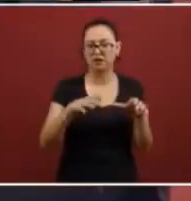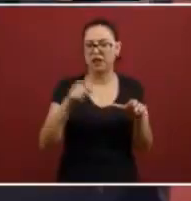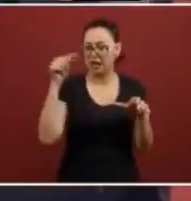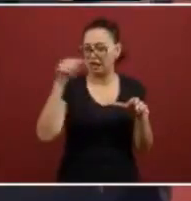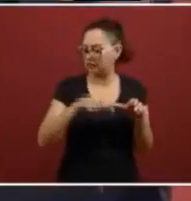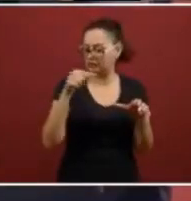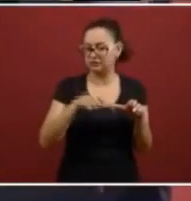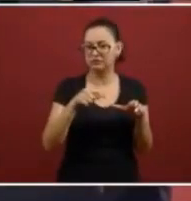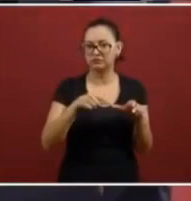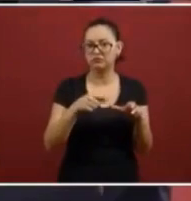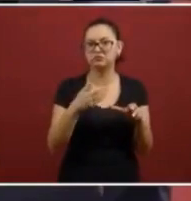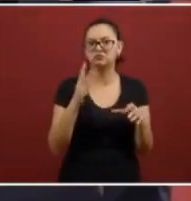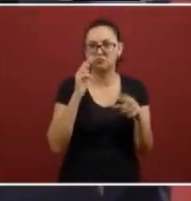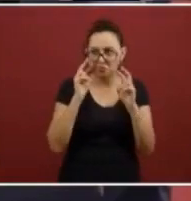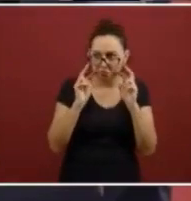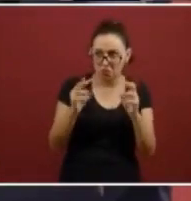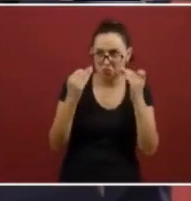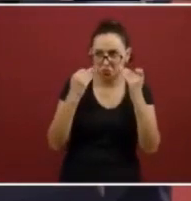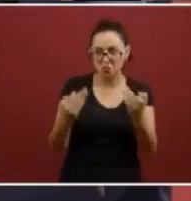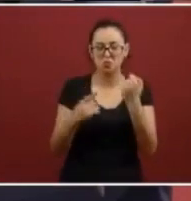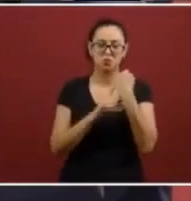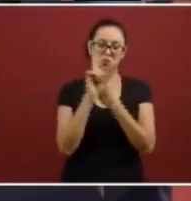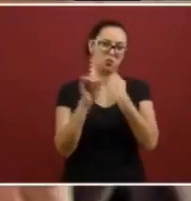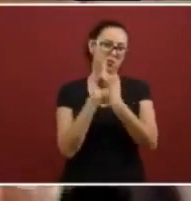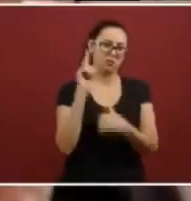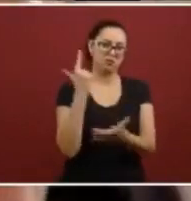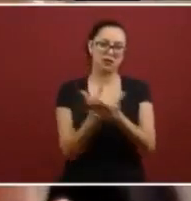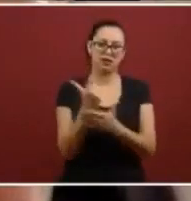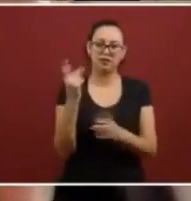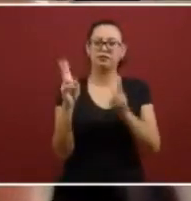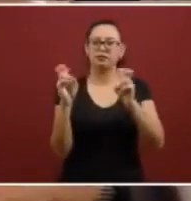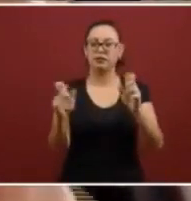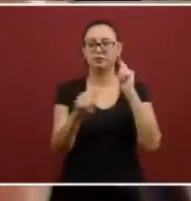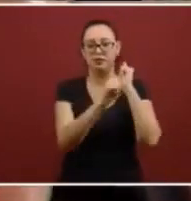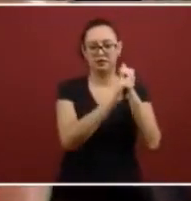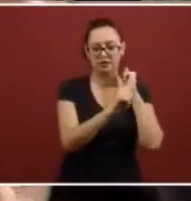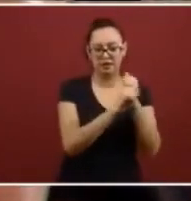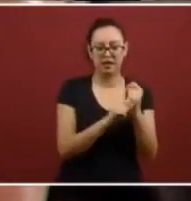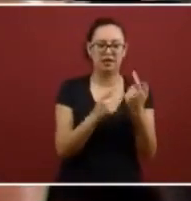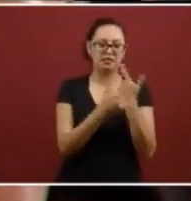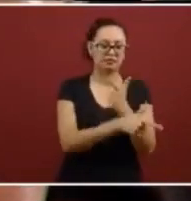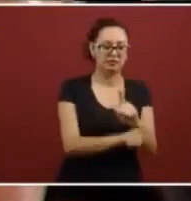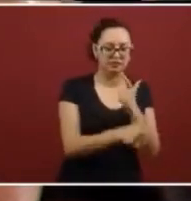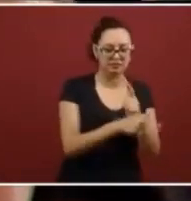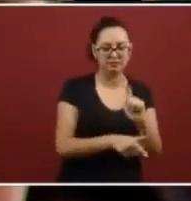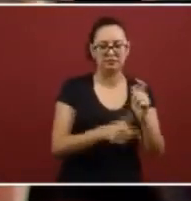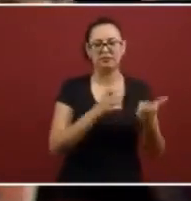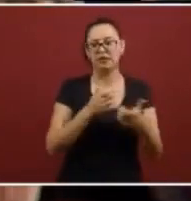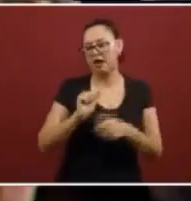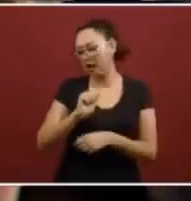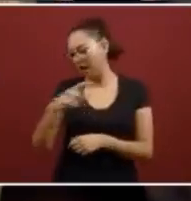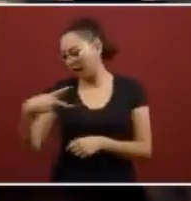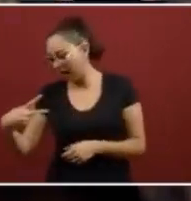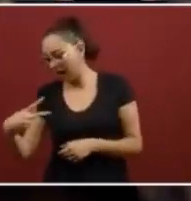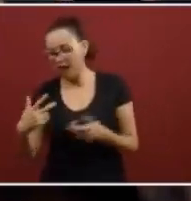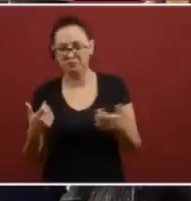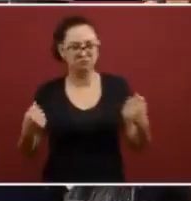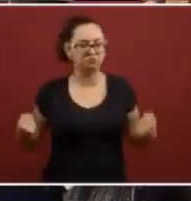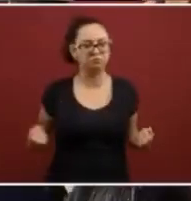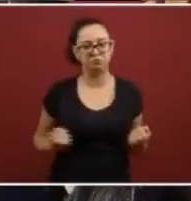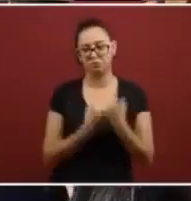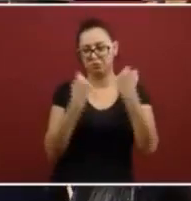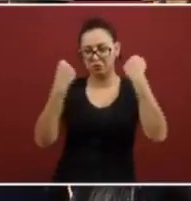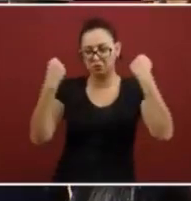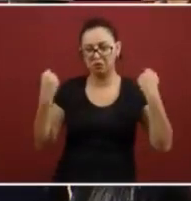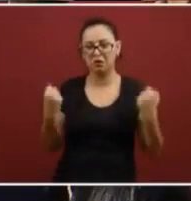Cabos, y hemos visto graves problemas en el transporte entre taxistas, gremio de transportistas y las plataformas digitales que han